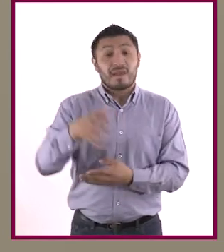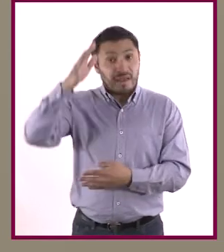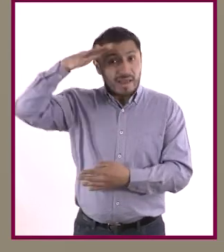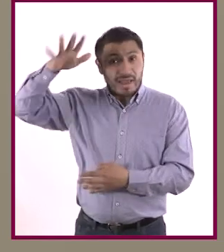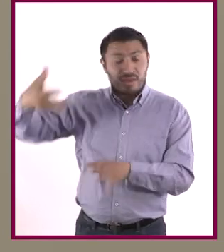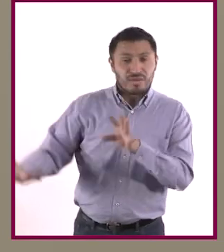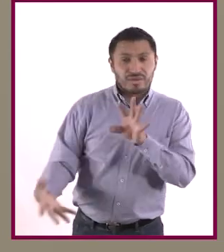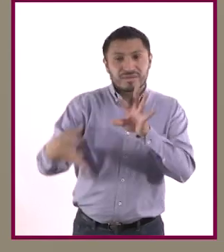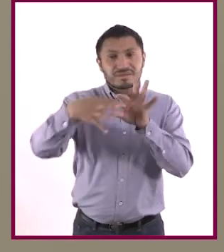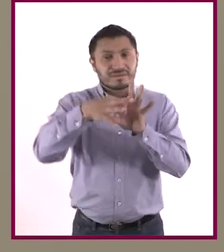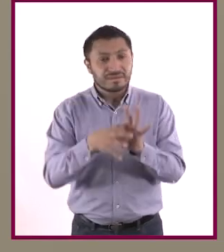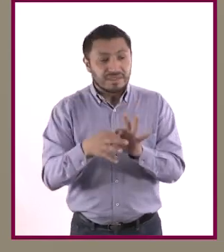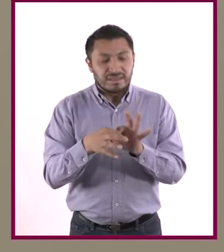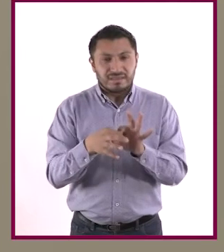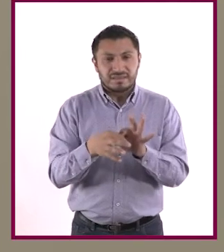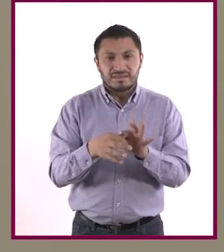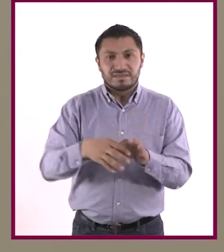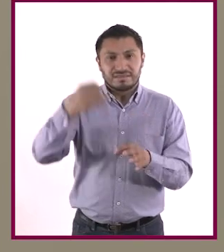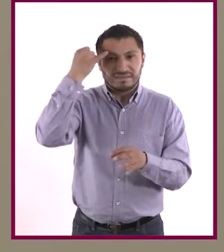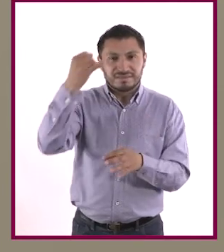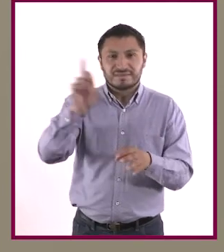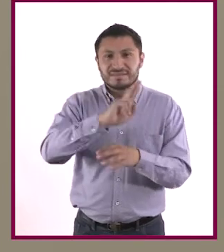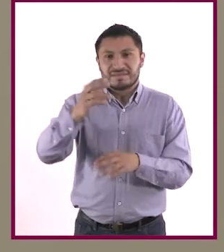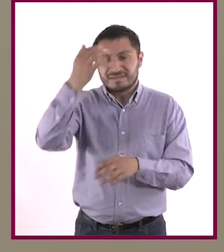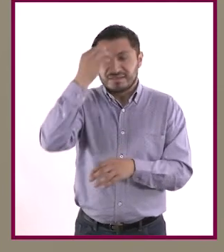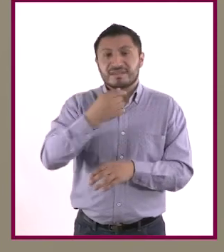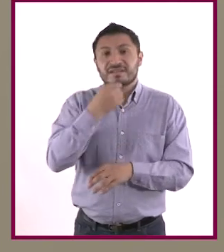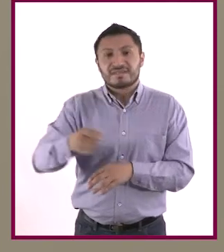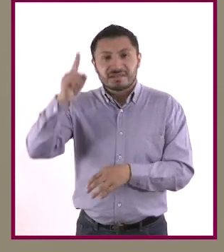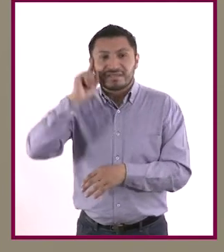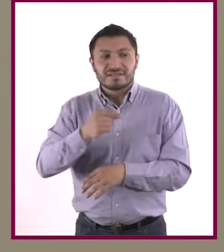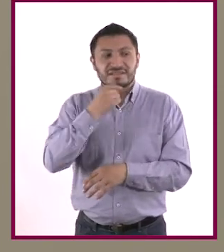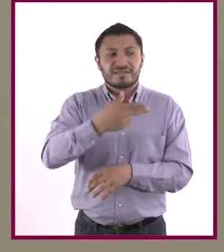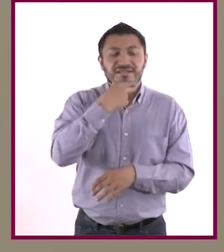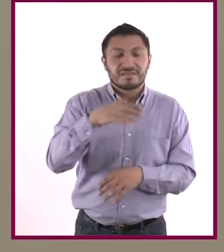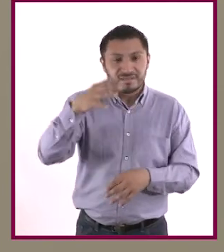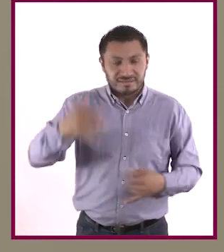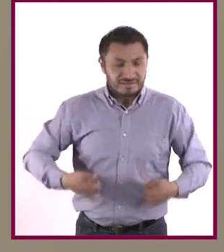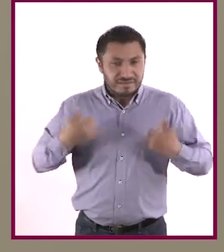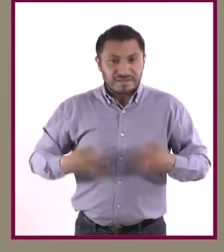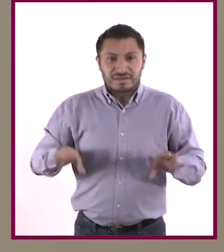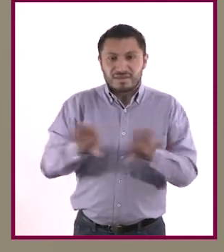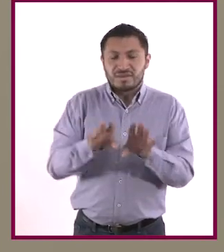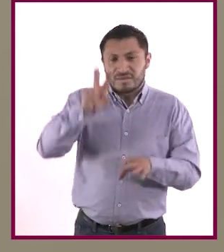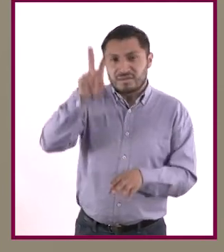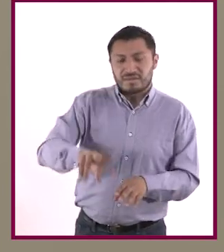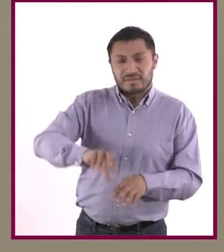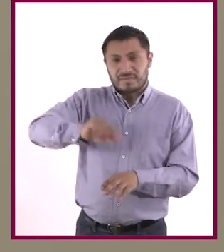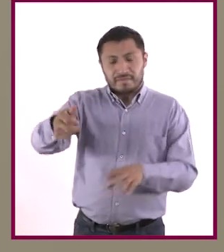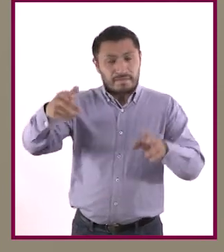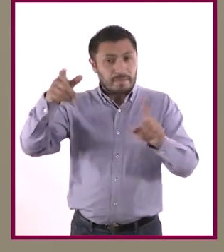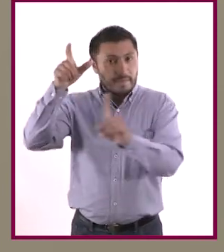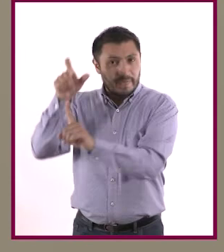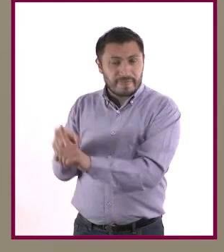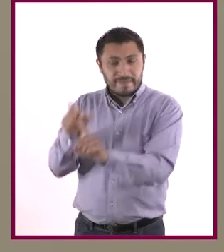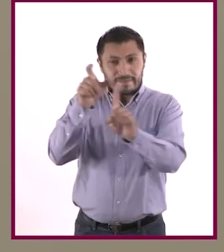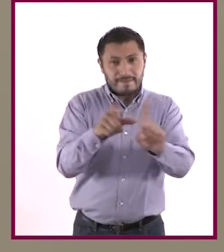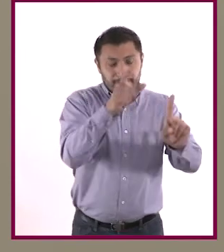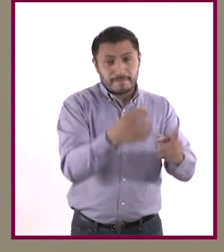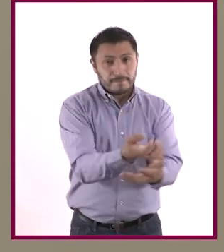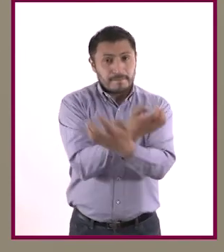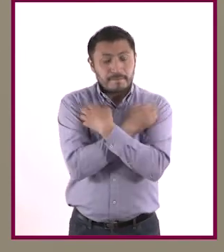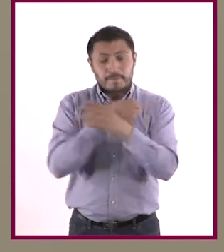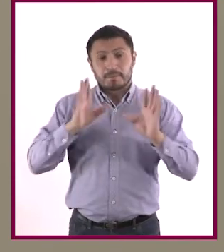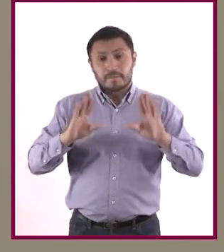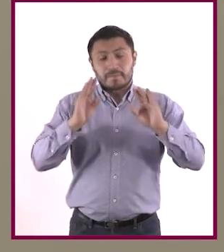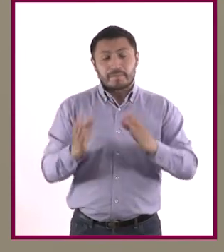adulto aliado y supone reconocer a los niños, niñas y adolescentes como un verdadero otro y al mismo tiempo educar y coaprender